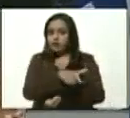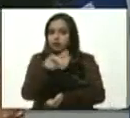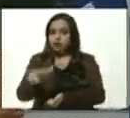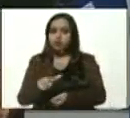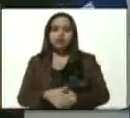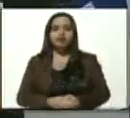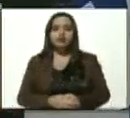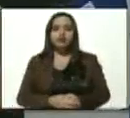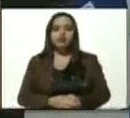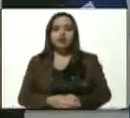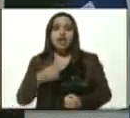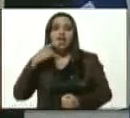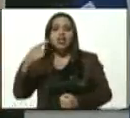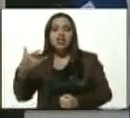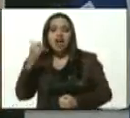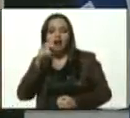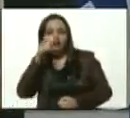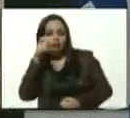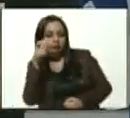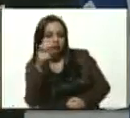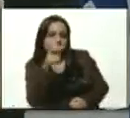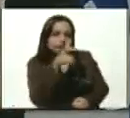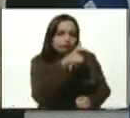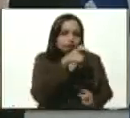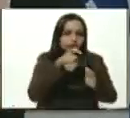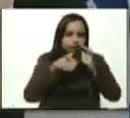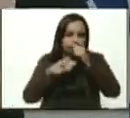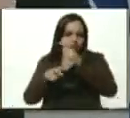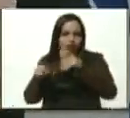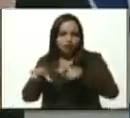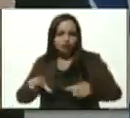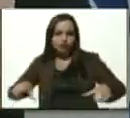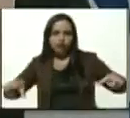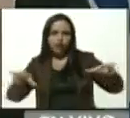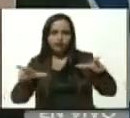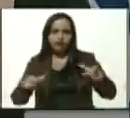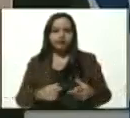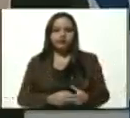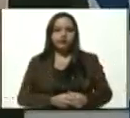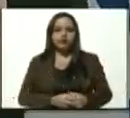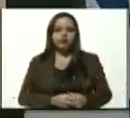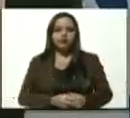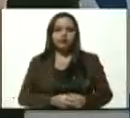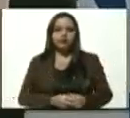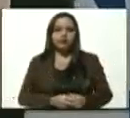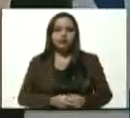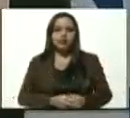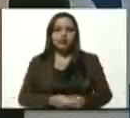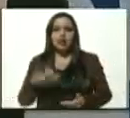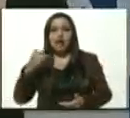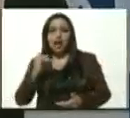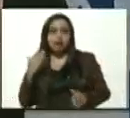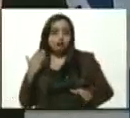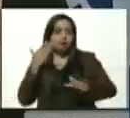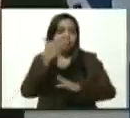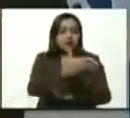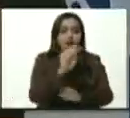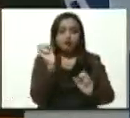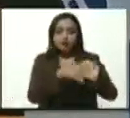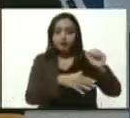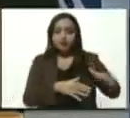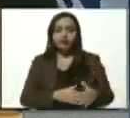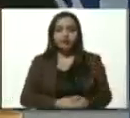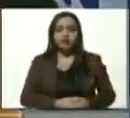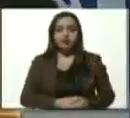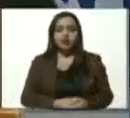que se encargaban de la vigilancia del lugar que iba a ser atacado y